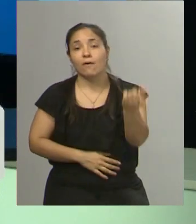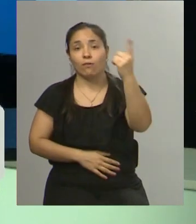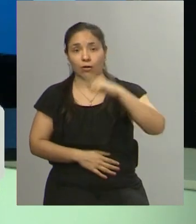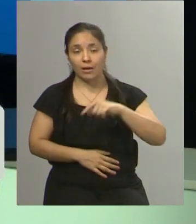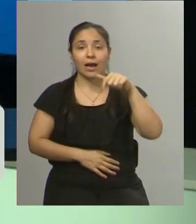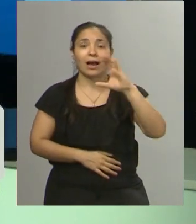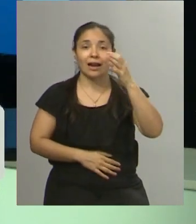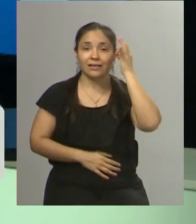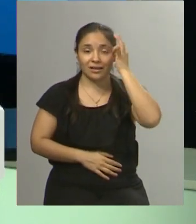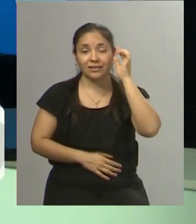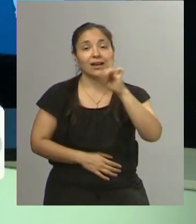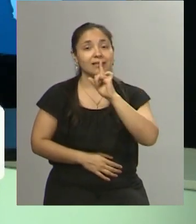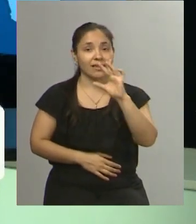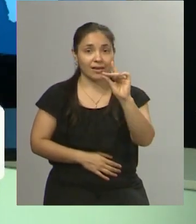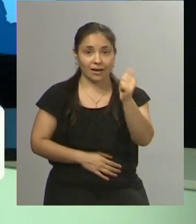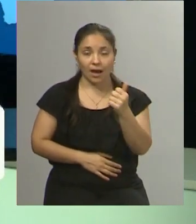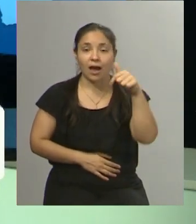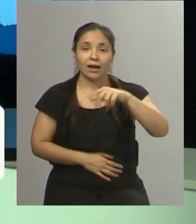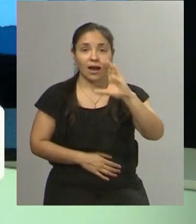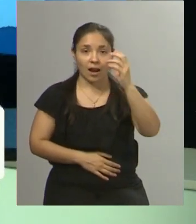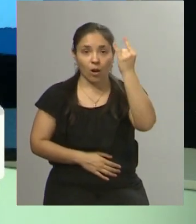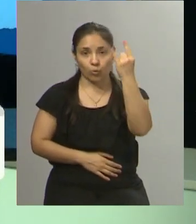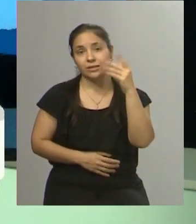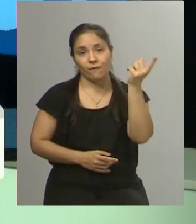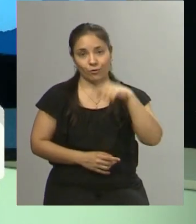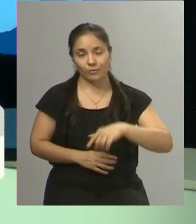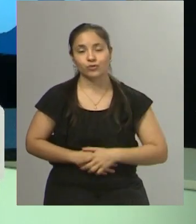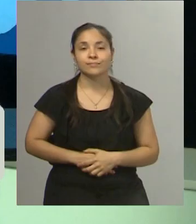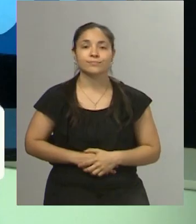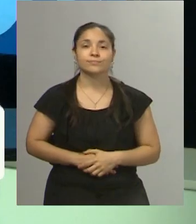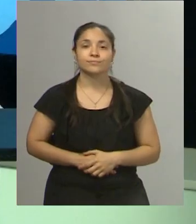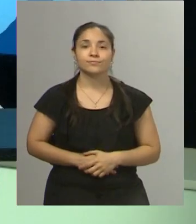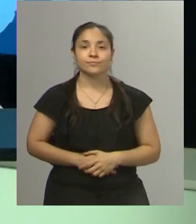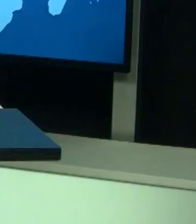Estamos en el 30 de la TDA, aquí en Señal U. Ya volvemos.